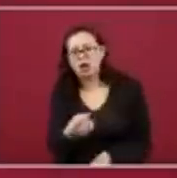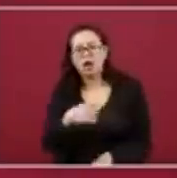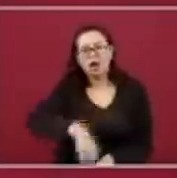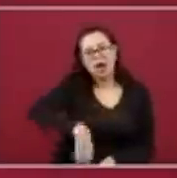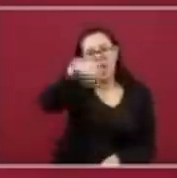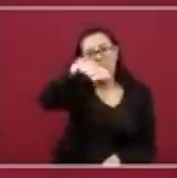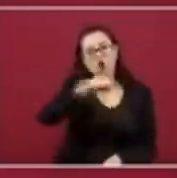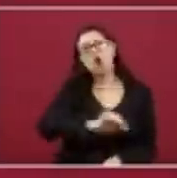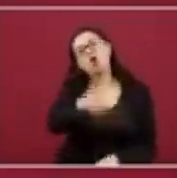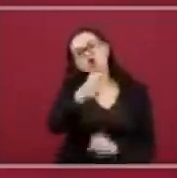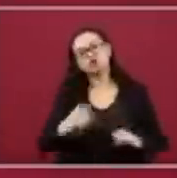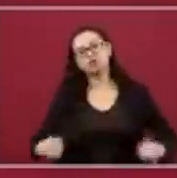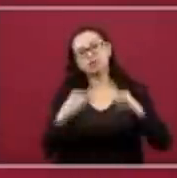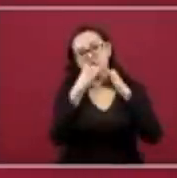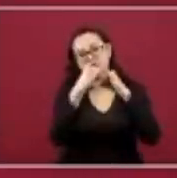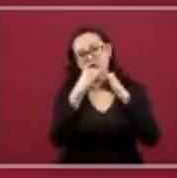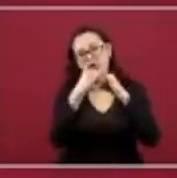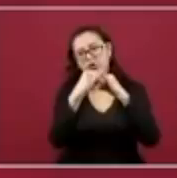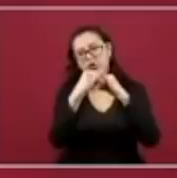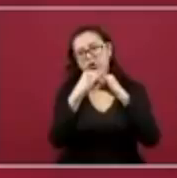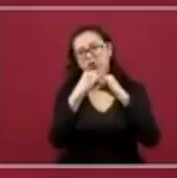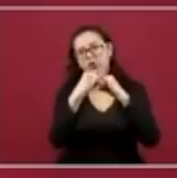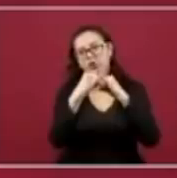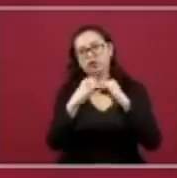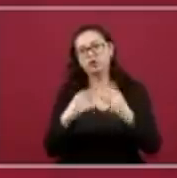adultos mayores, un instituto.